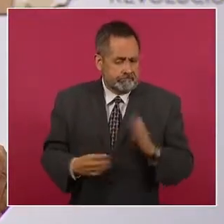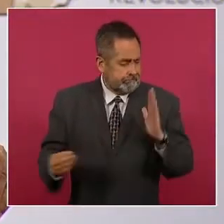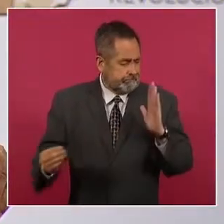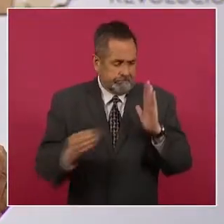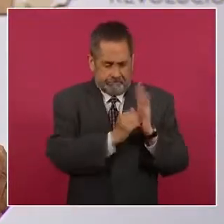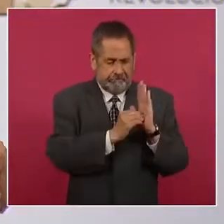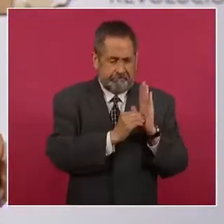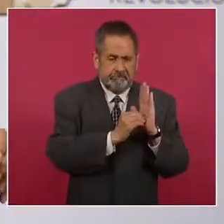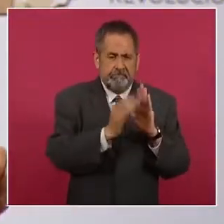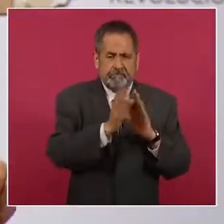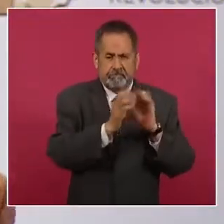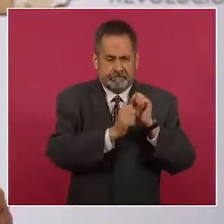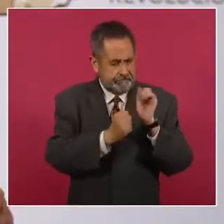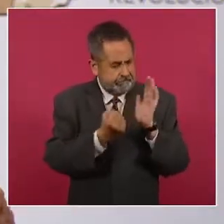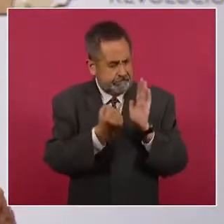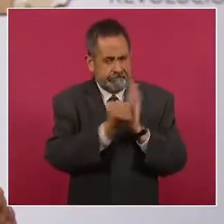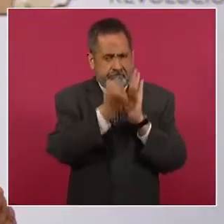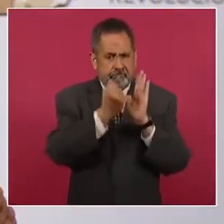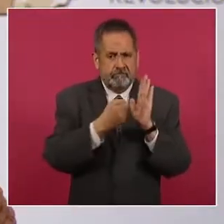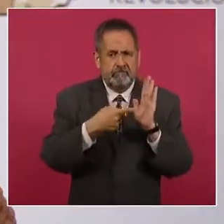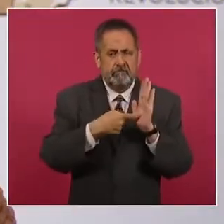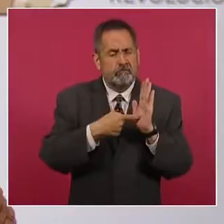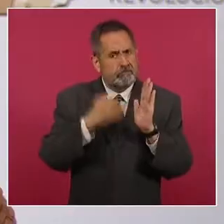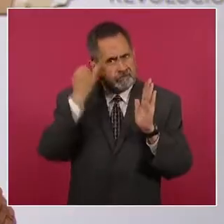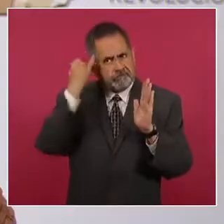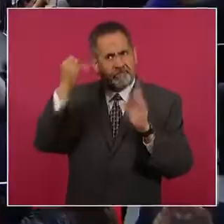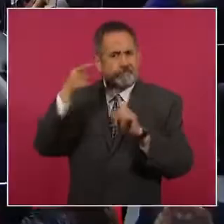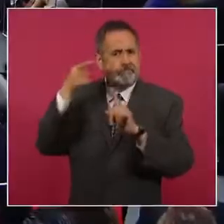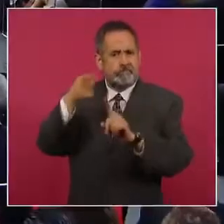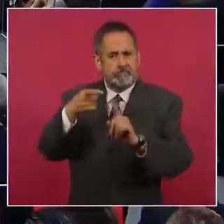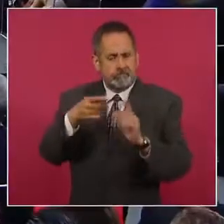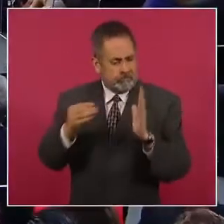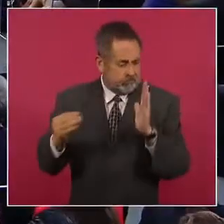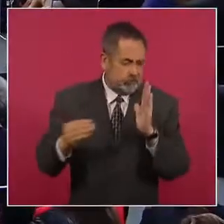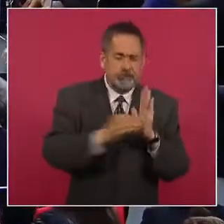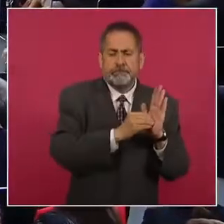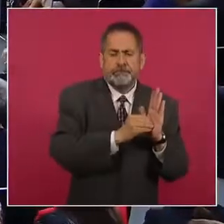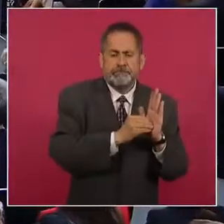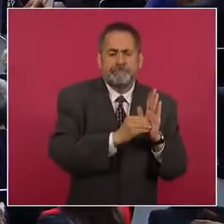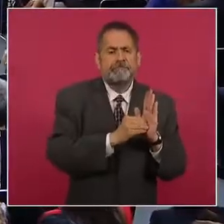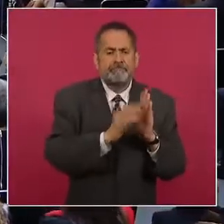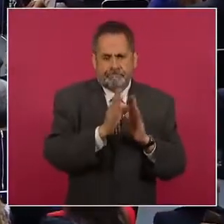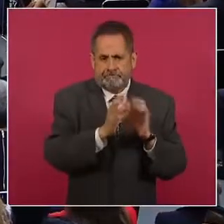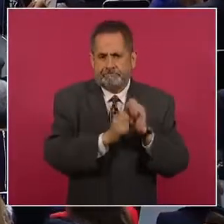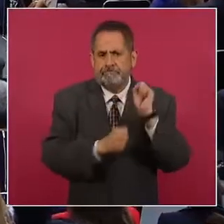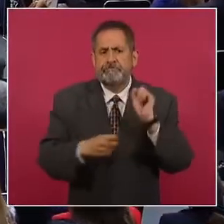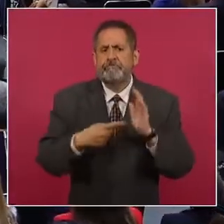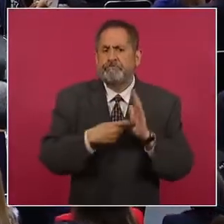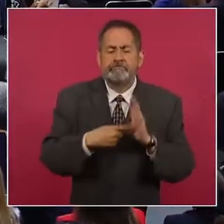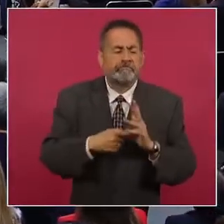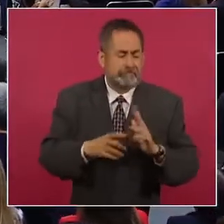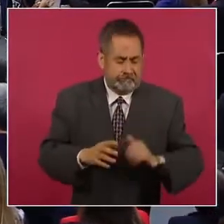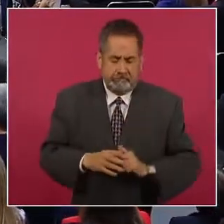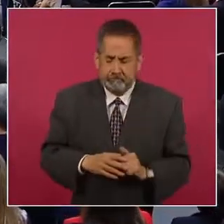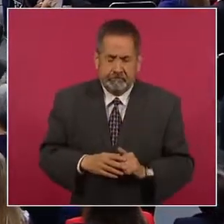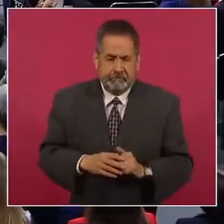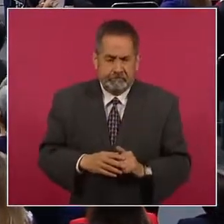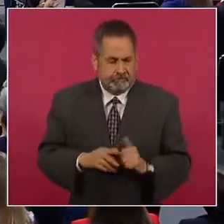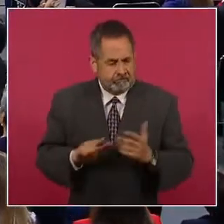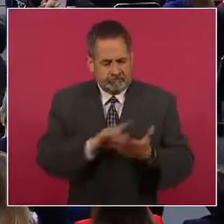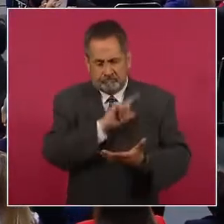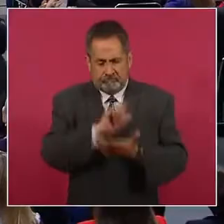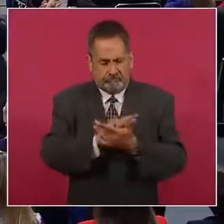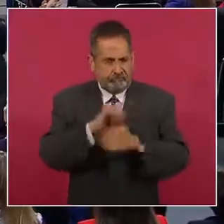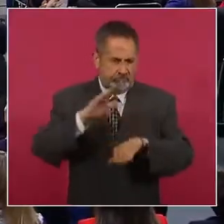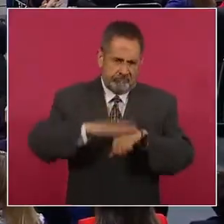solo escrito como un postulado, como un principio en la ley de leyes,